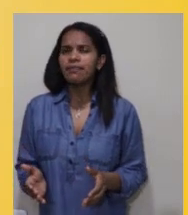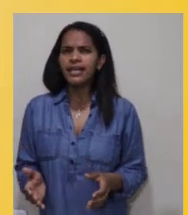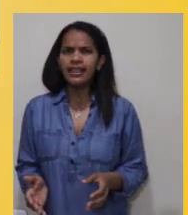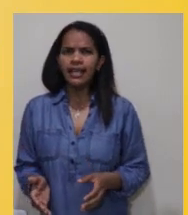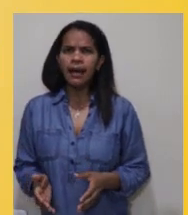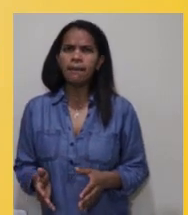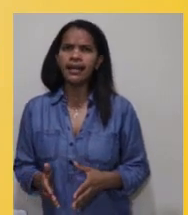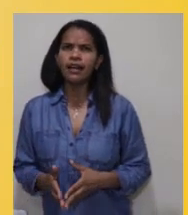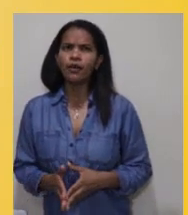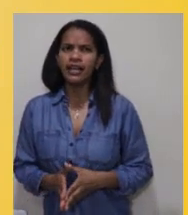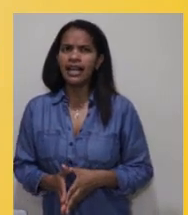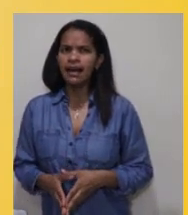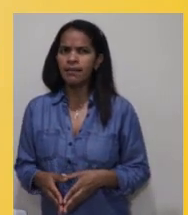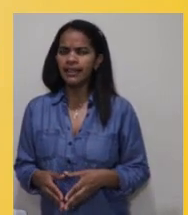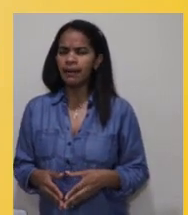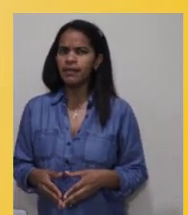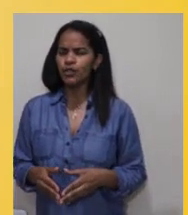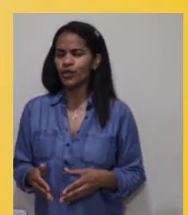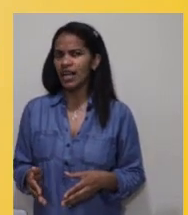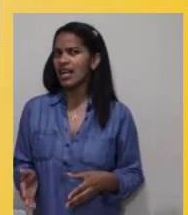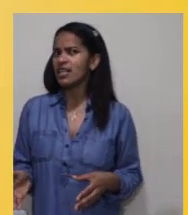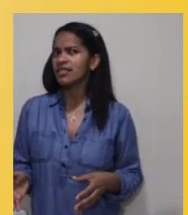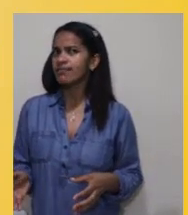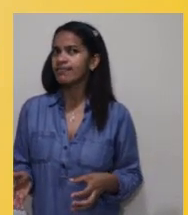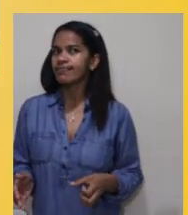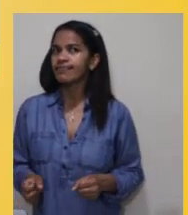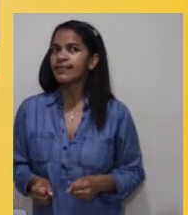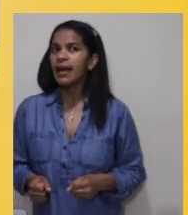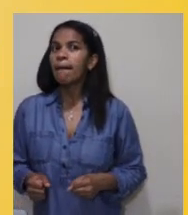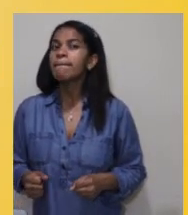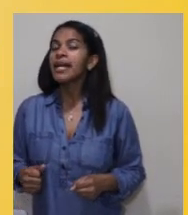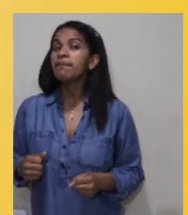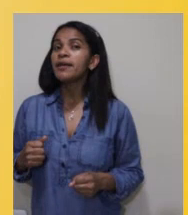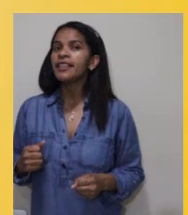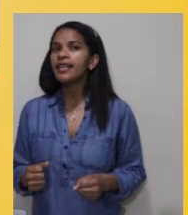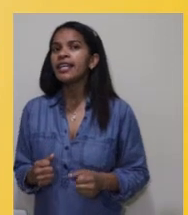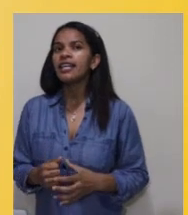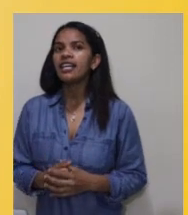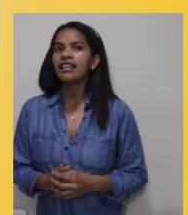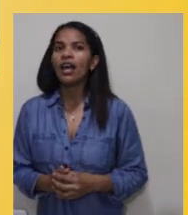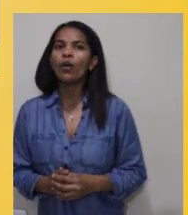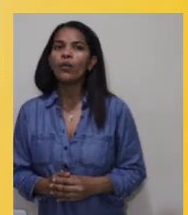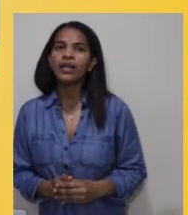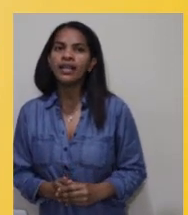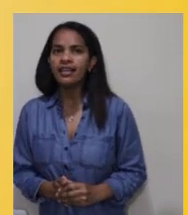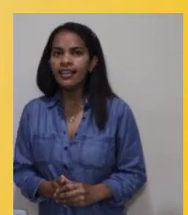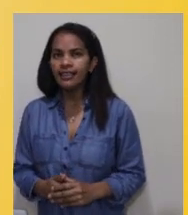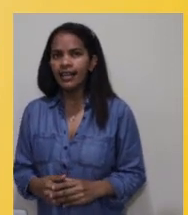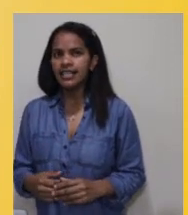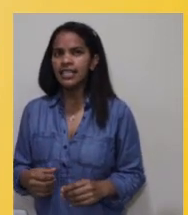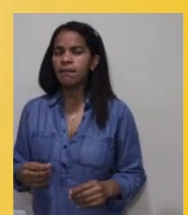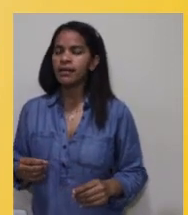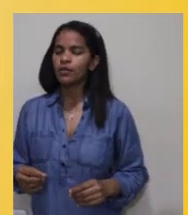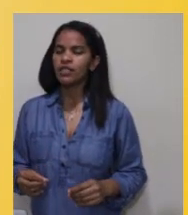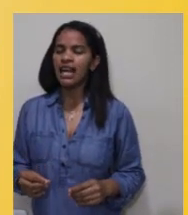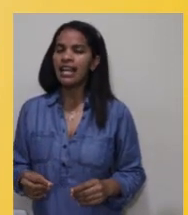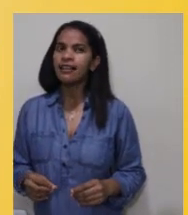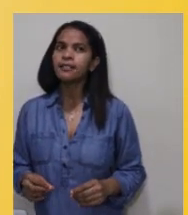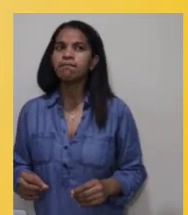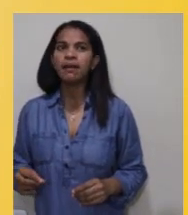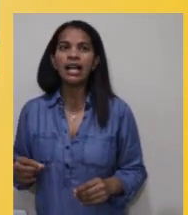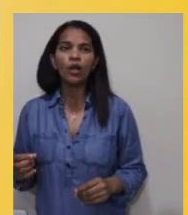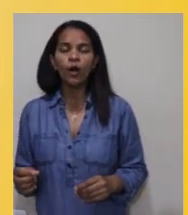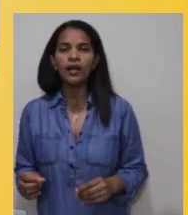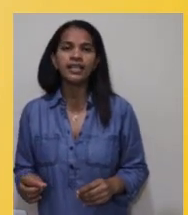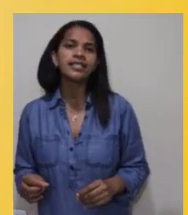Acercar herramientas para lograr las metas personales. Permitir y descubrir intereses